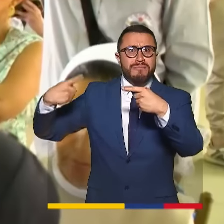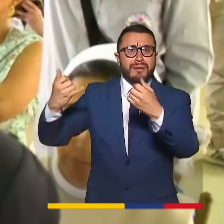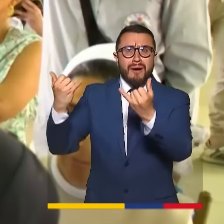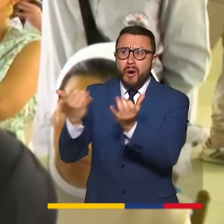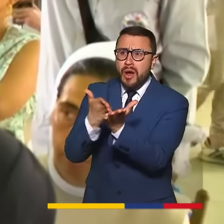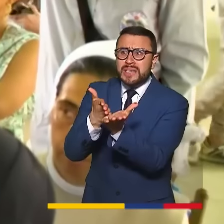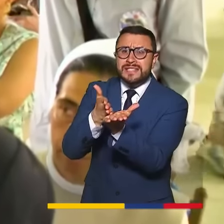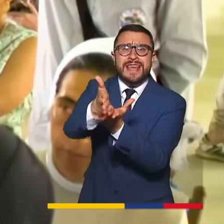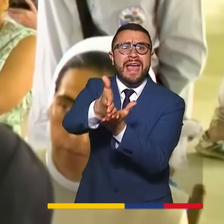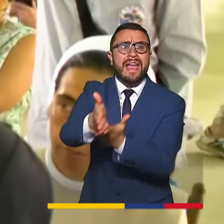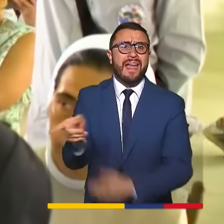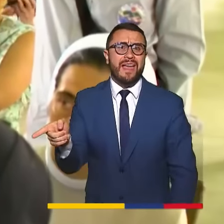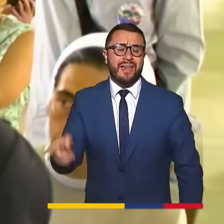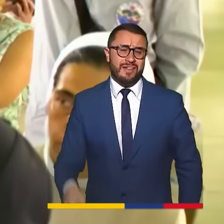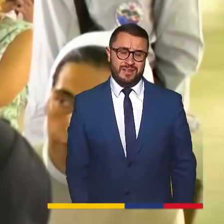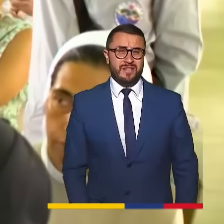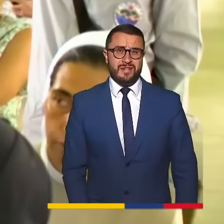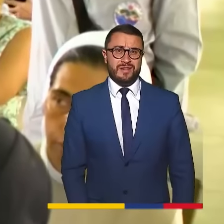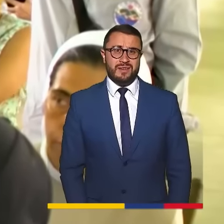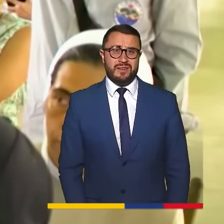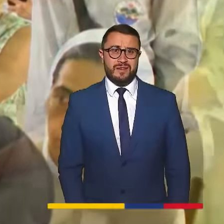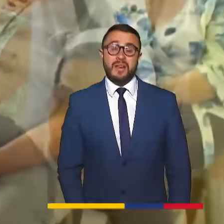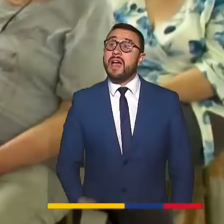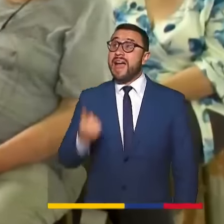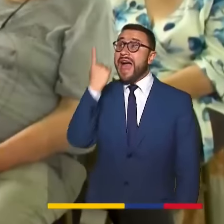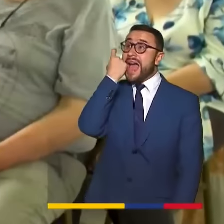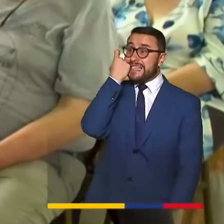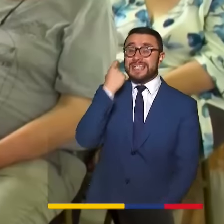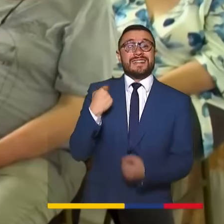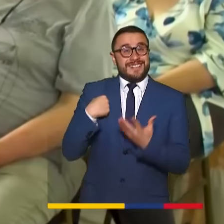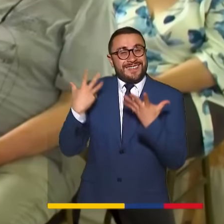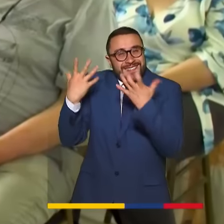De eso quería hablar ayer y me atrevo a hablar hoy,